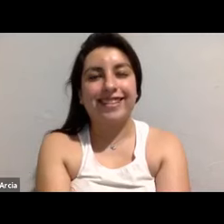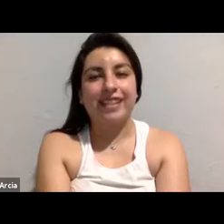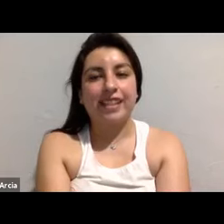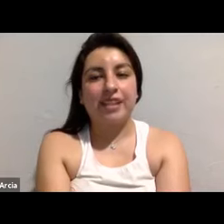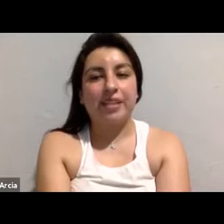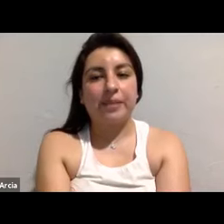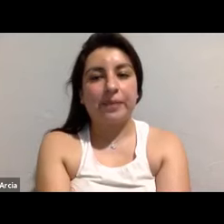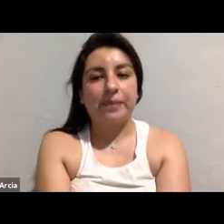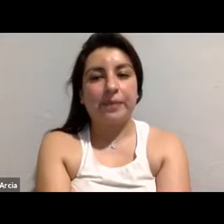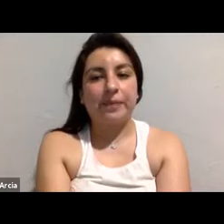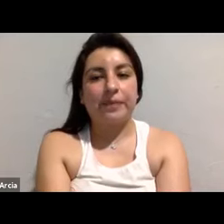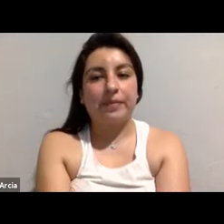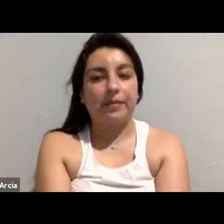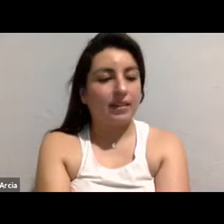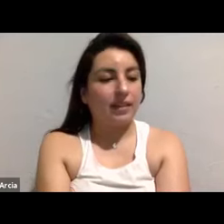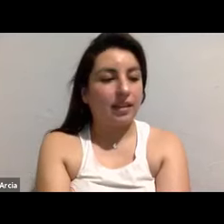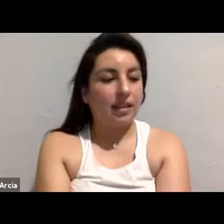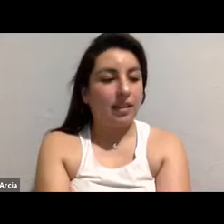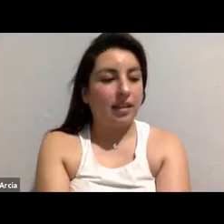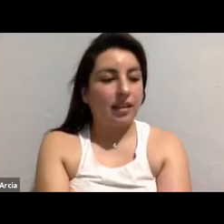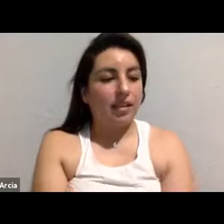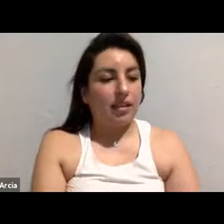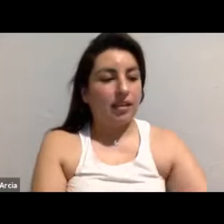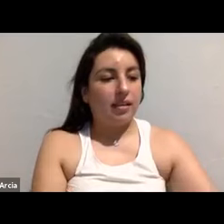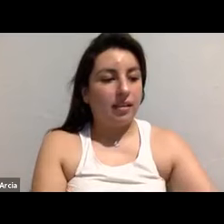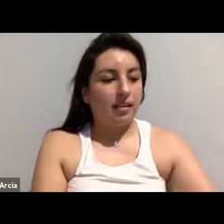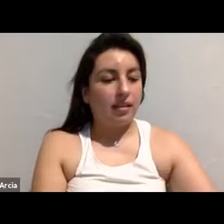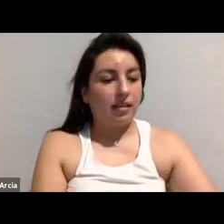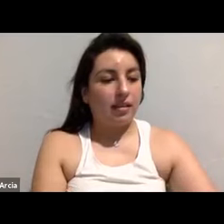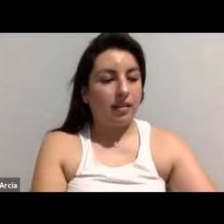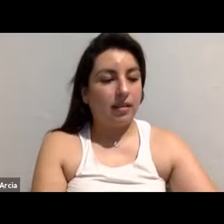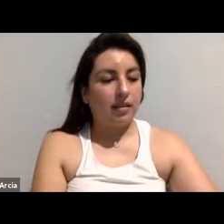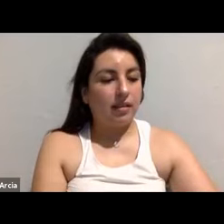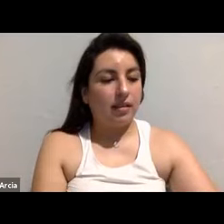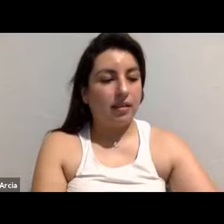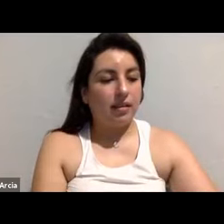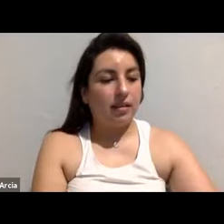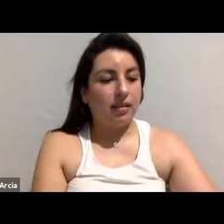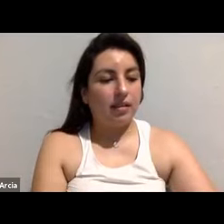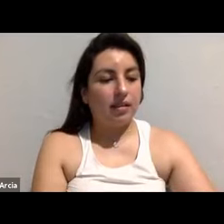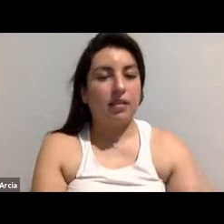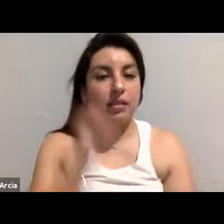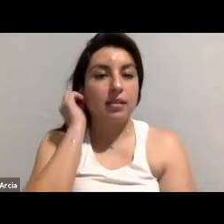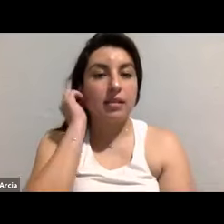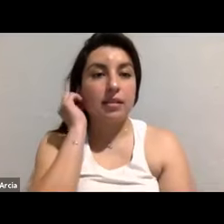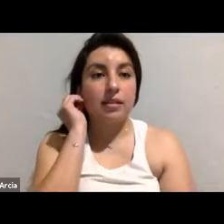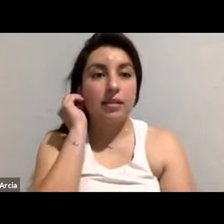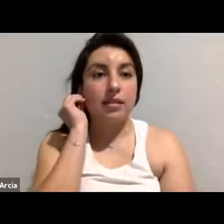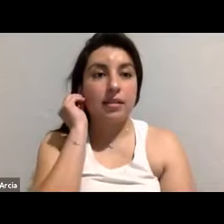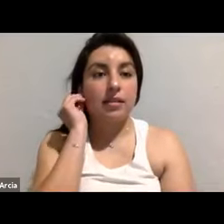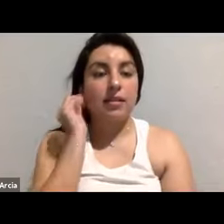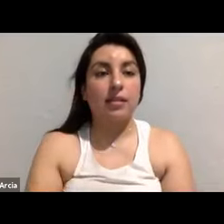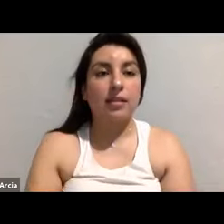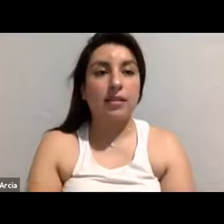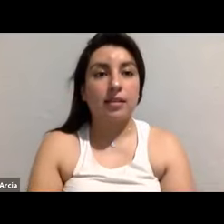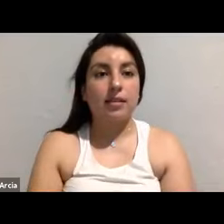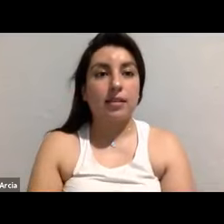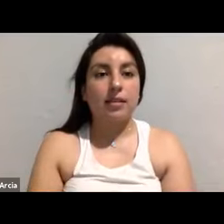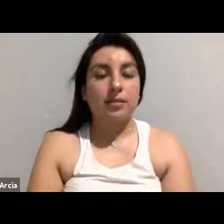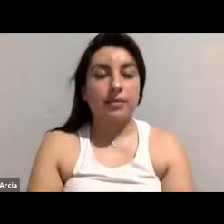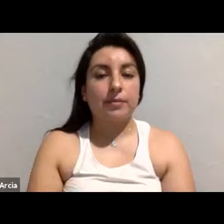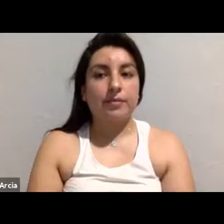pueden modificar ciertas cosas. Y sinceramente, en mi punto de vista, hacer